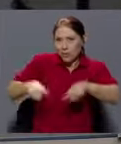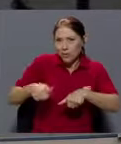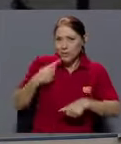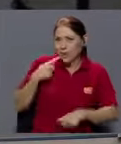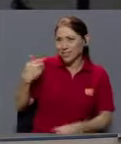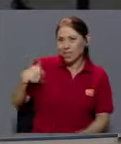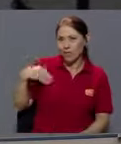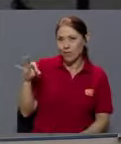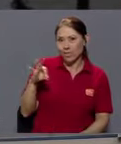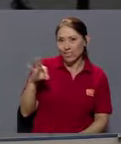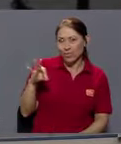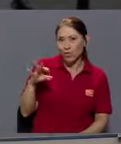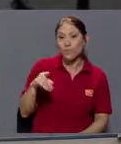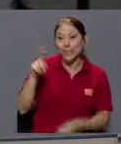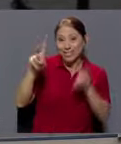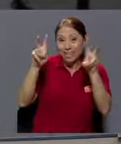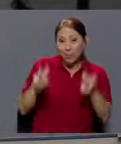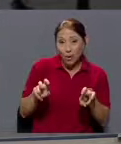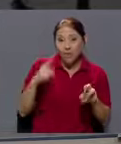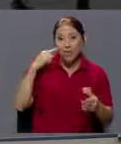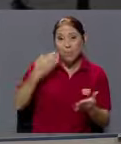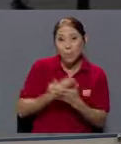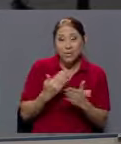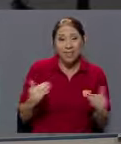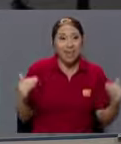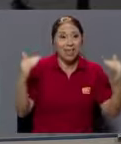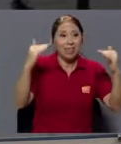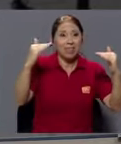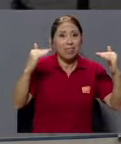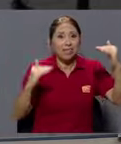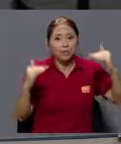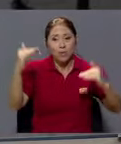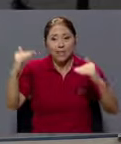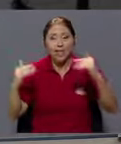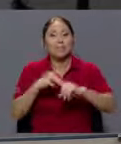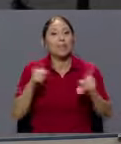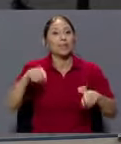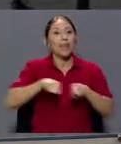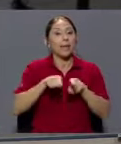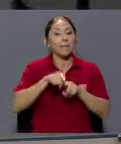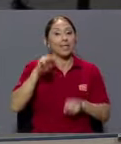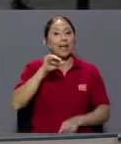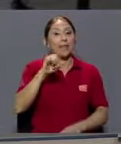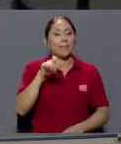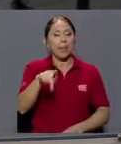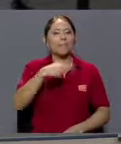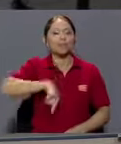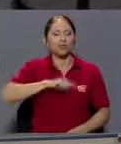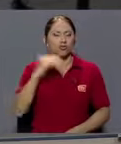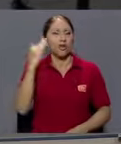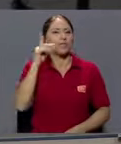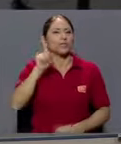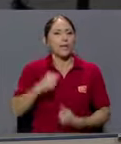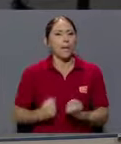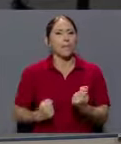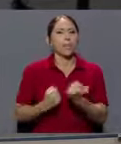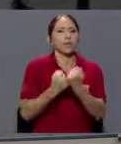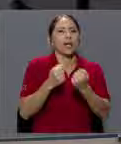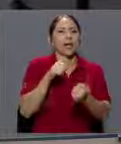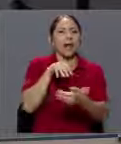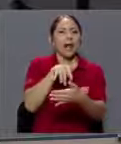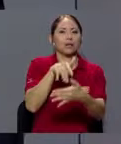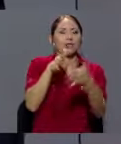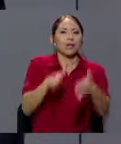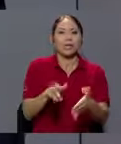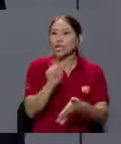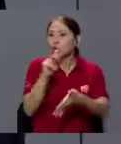de las desigualdades que evidencia la prueba, pero también en el MEP estamos conscientes que hay que apoyar más a esos estudiantes. No